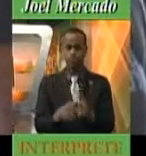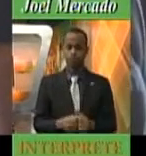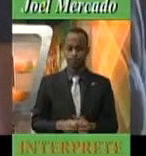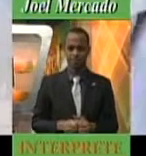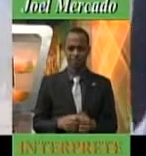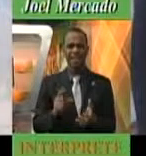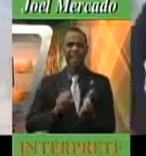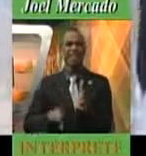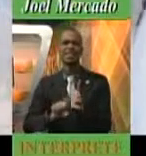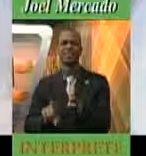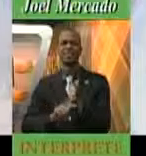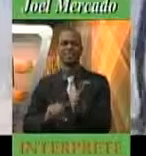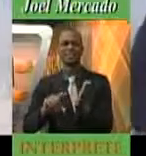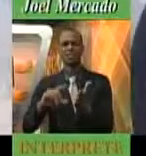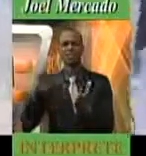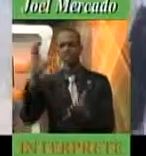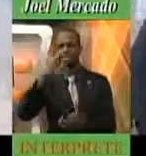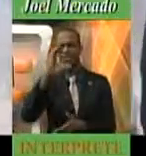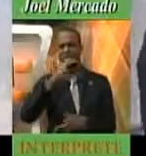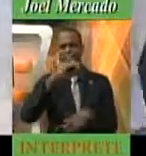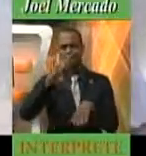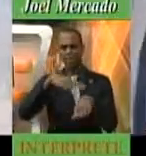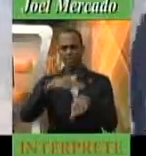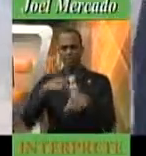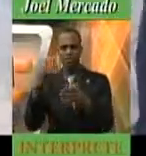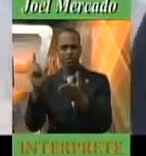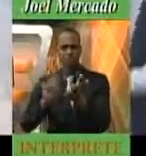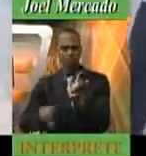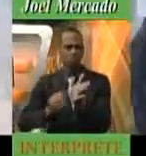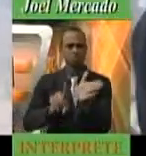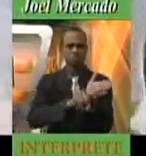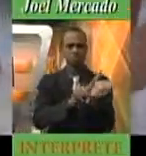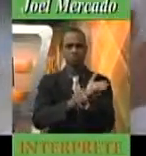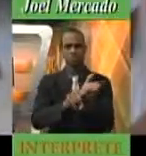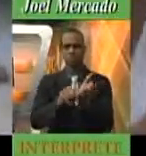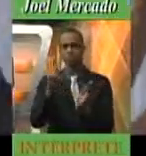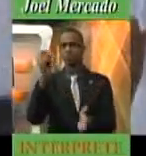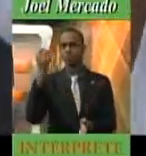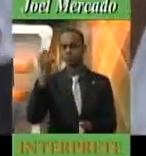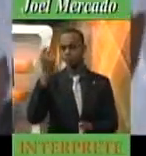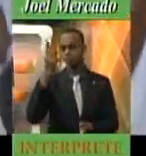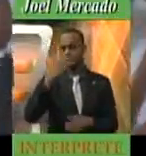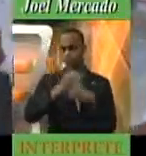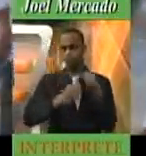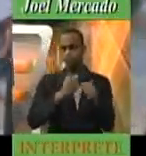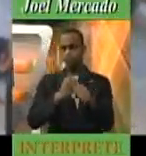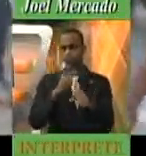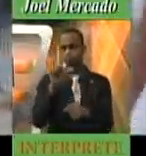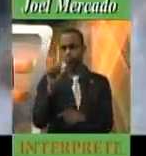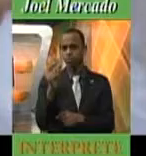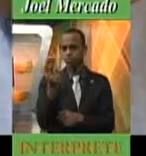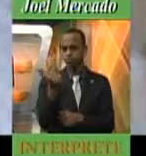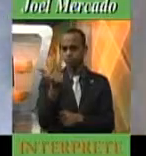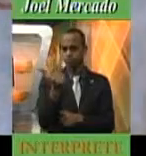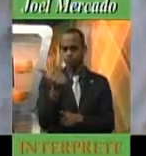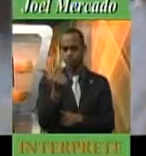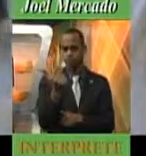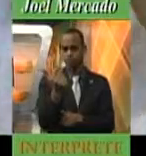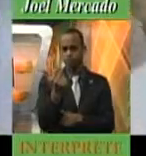el censo nacional, un nivel de información. Y observa que ya en el 2013,